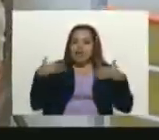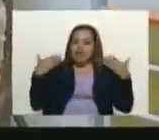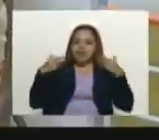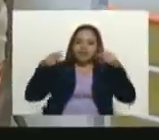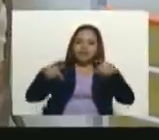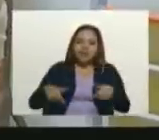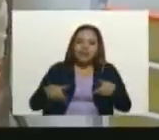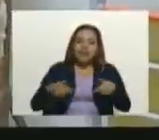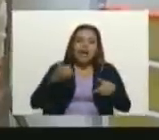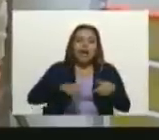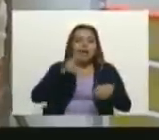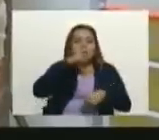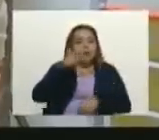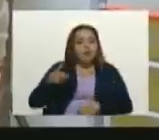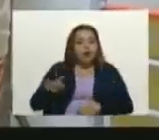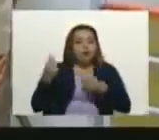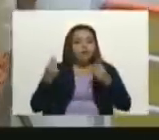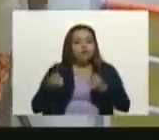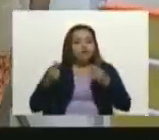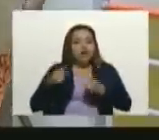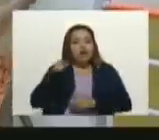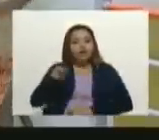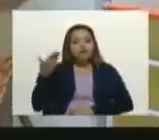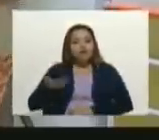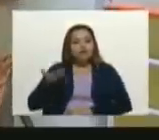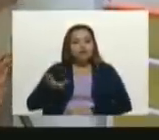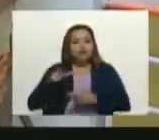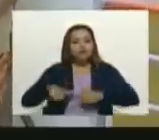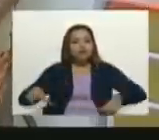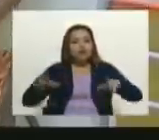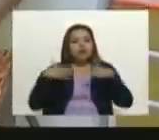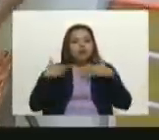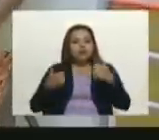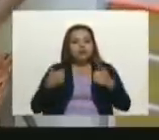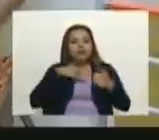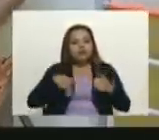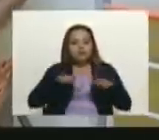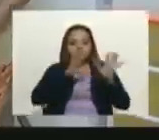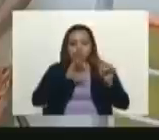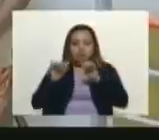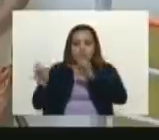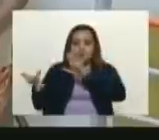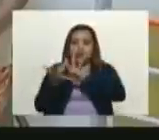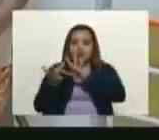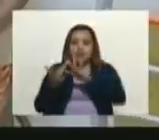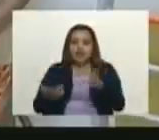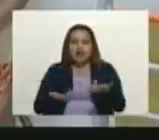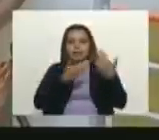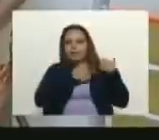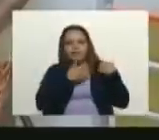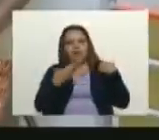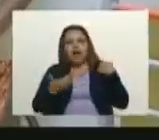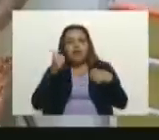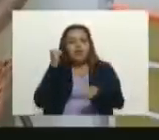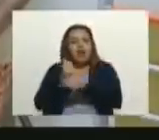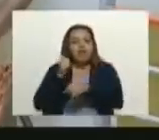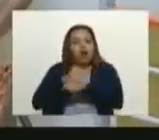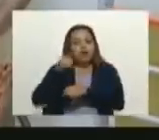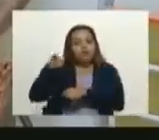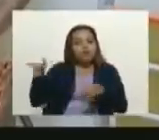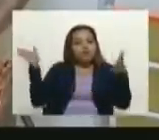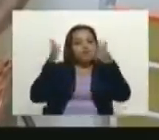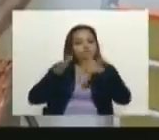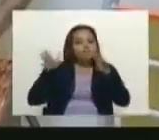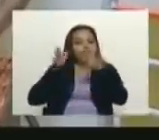que tiene este pueblo de la activación de este importante centro asistencial, bueno, despedimos este pase y con la responsabilidad y con la tarea que usted nos está ordenando y nos